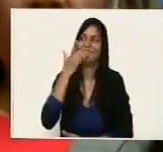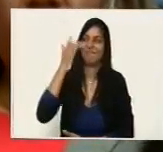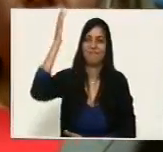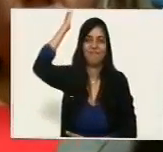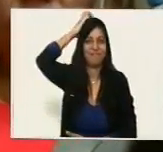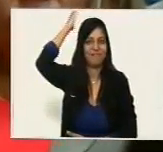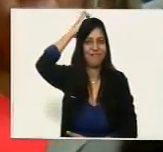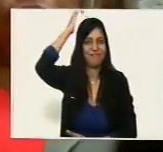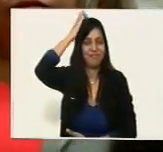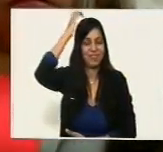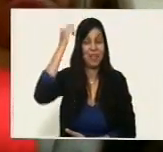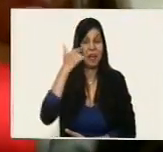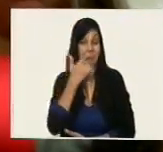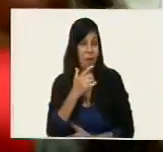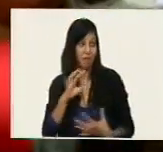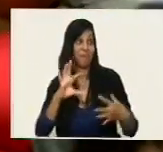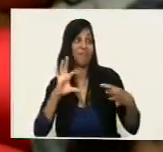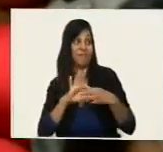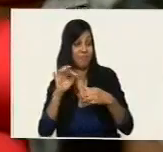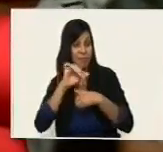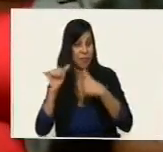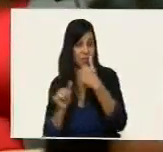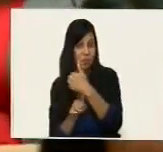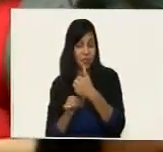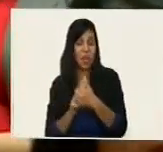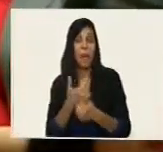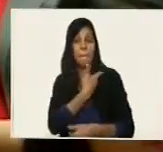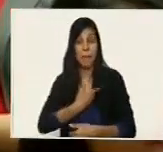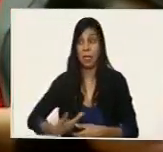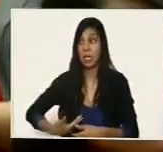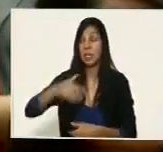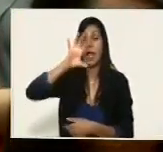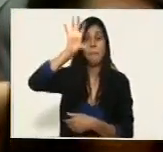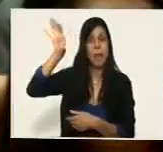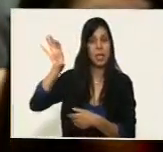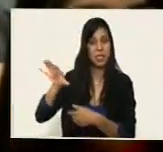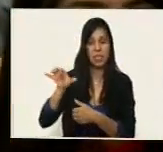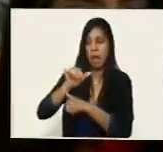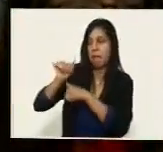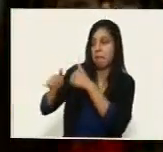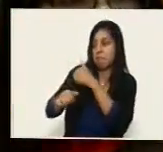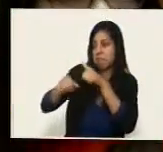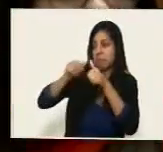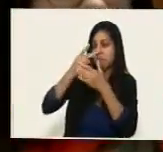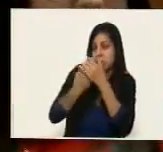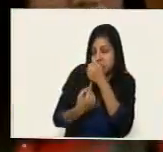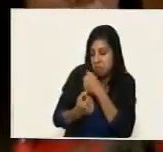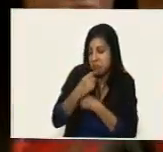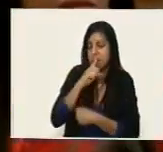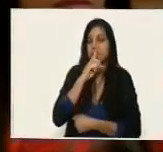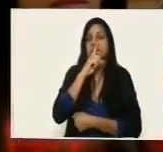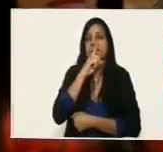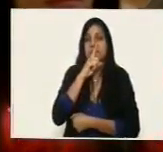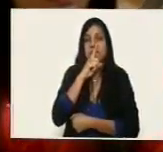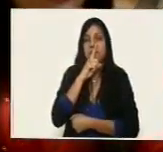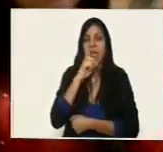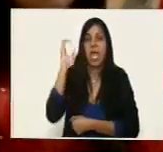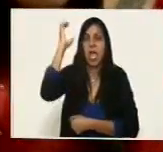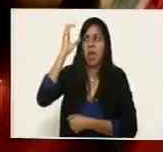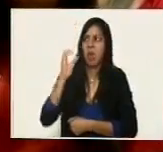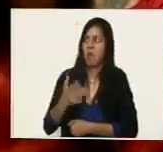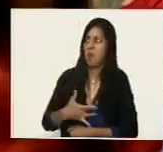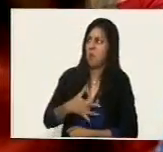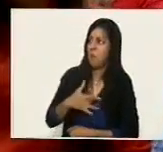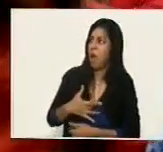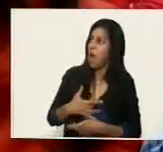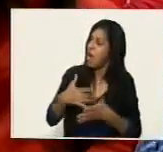subordinación abyecta, pueril, que no tiene justificaciones para las luchas que ha dado el pueblo europeo, que